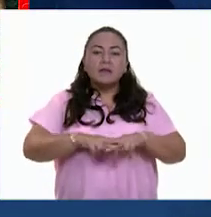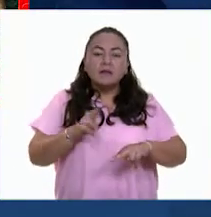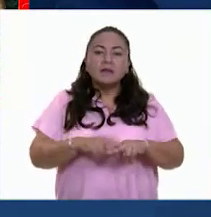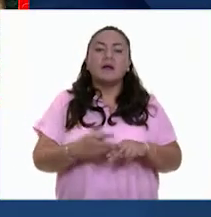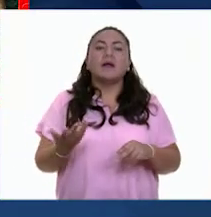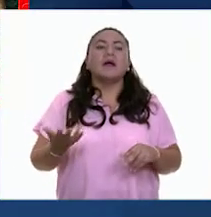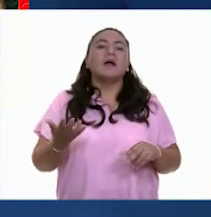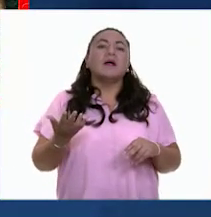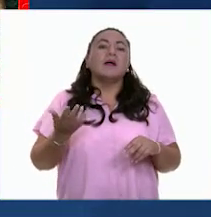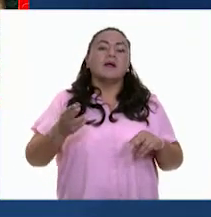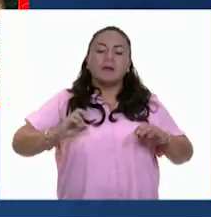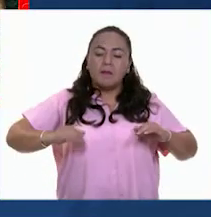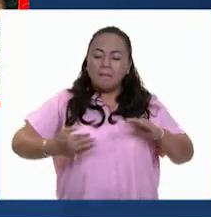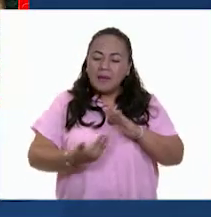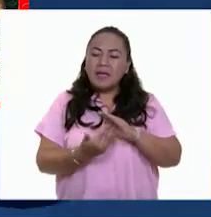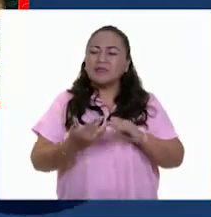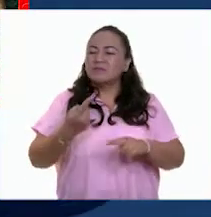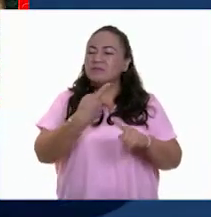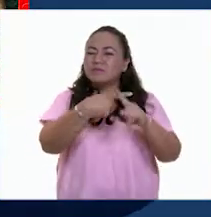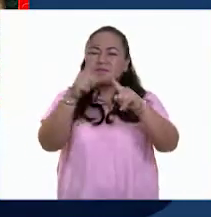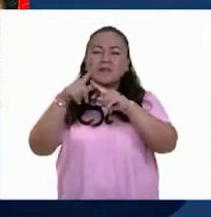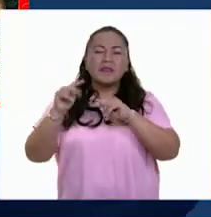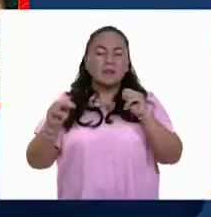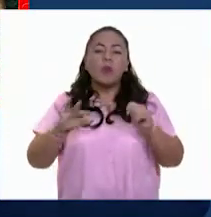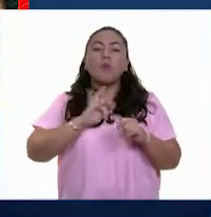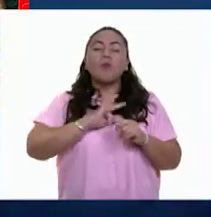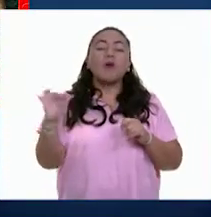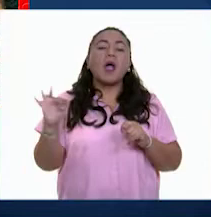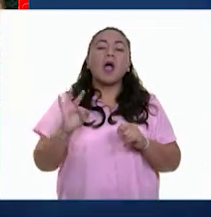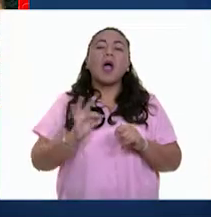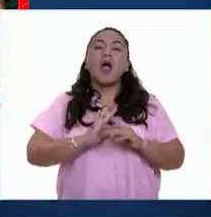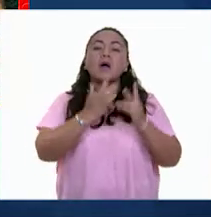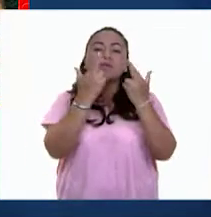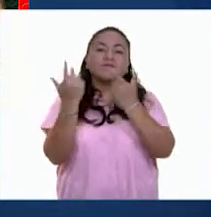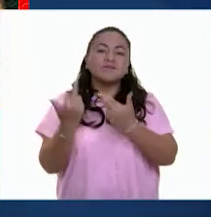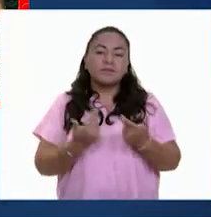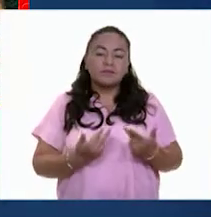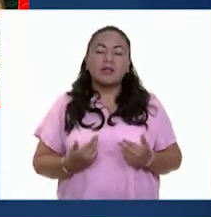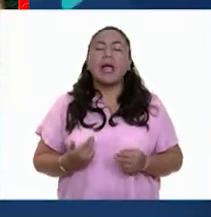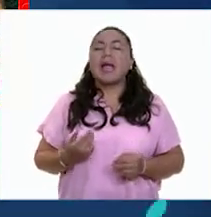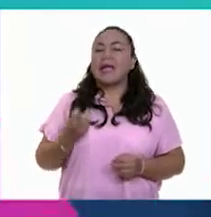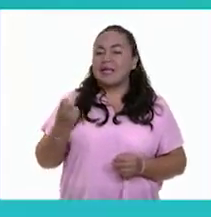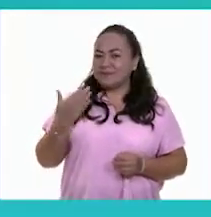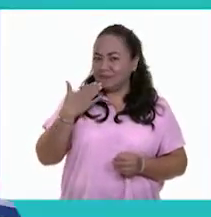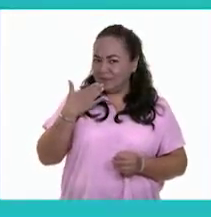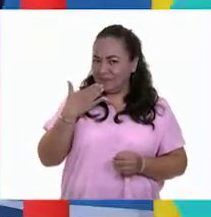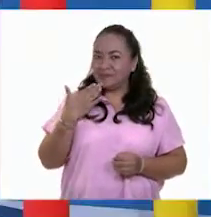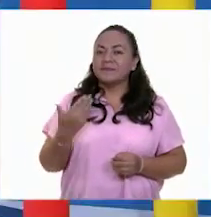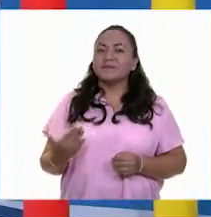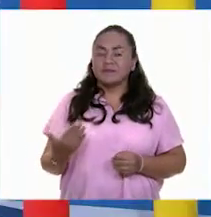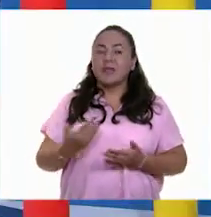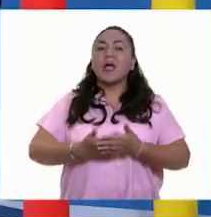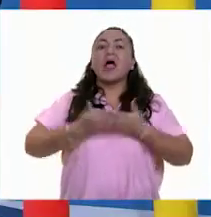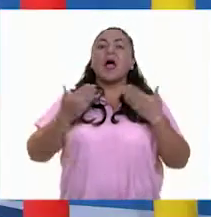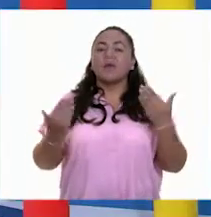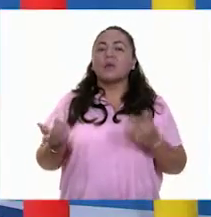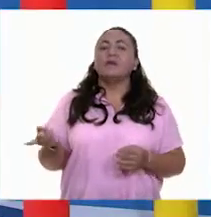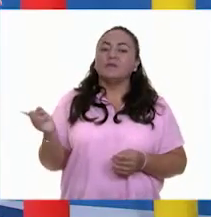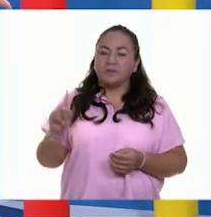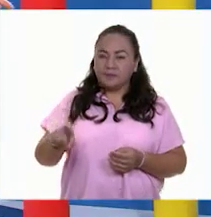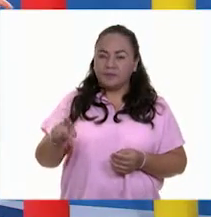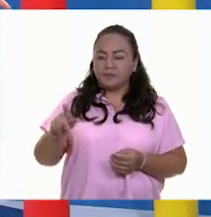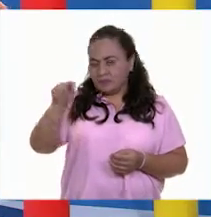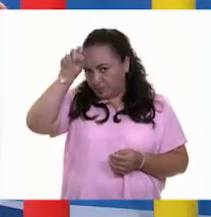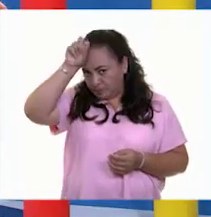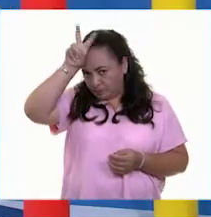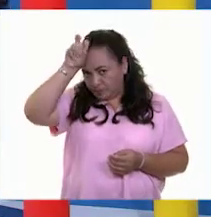y además pertenencias podrían dañarse. Muy bien, ese es un ejemplo claro. Ahora es tu turno, Raulito. Danos